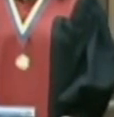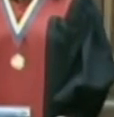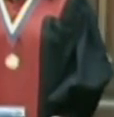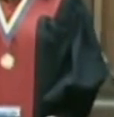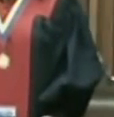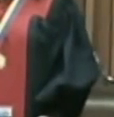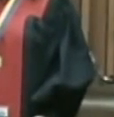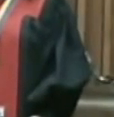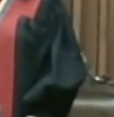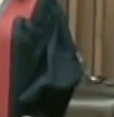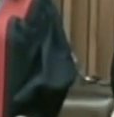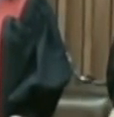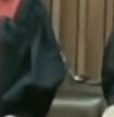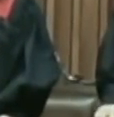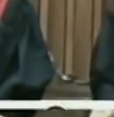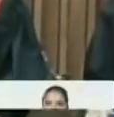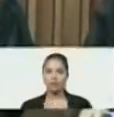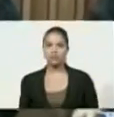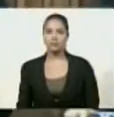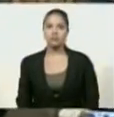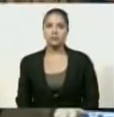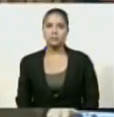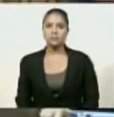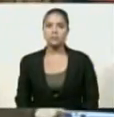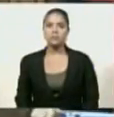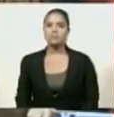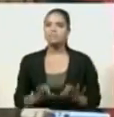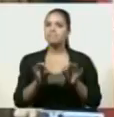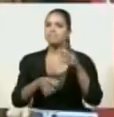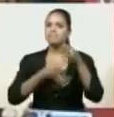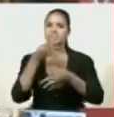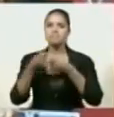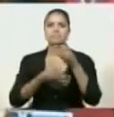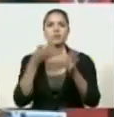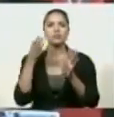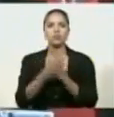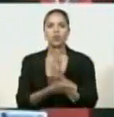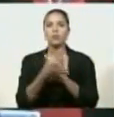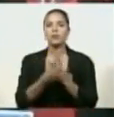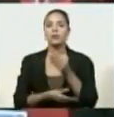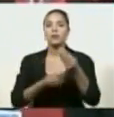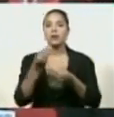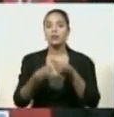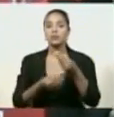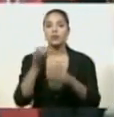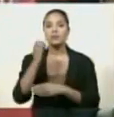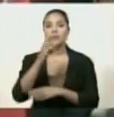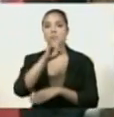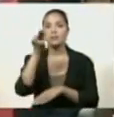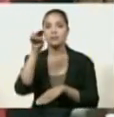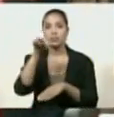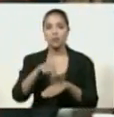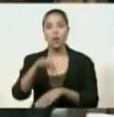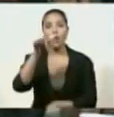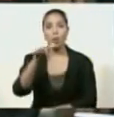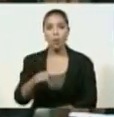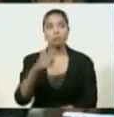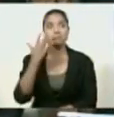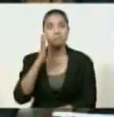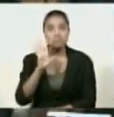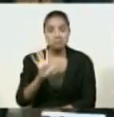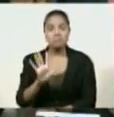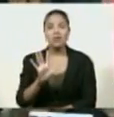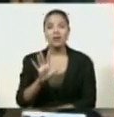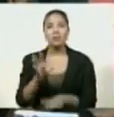Constitucional, y se van a referir exactamente a la actuación del Poder Legislativo, quien el día de hoy pretende, a